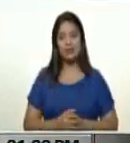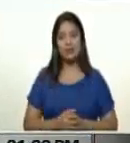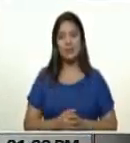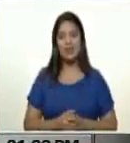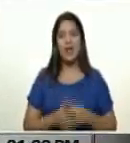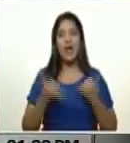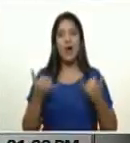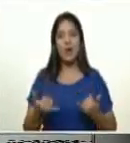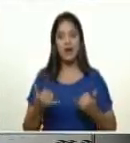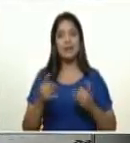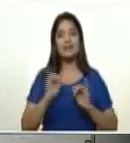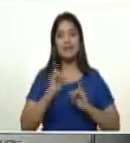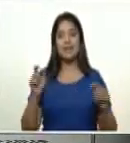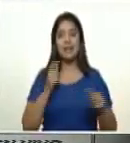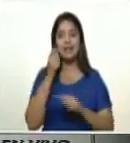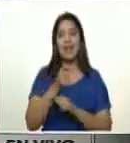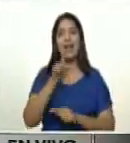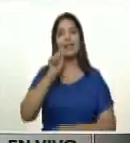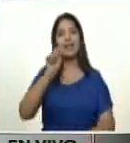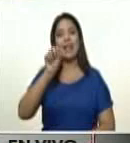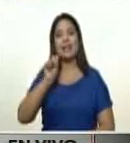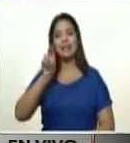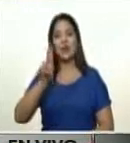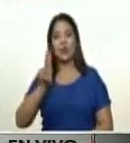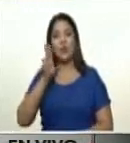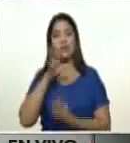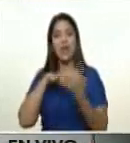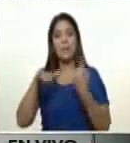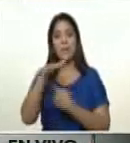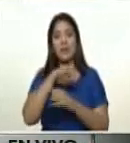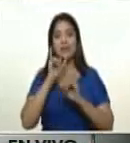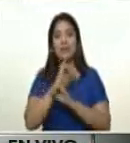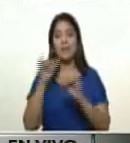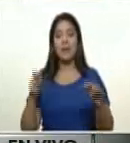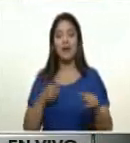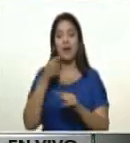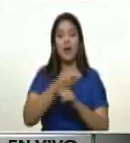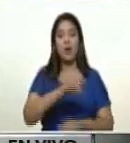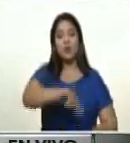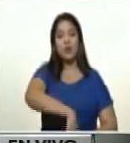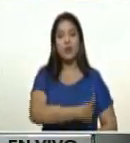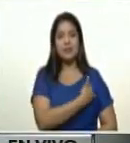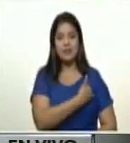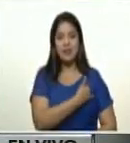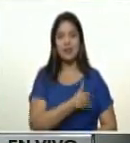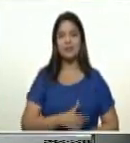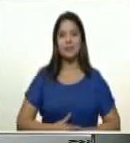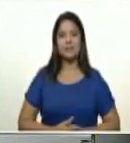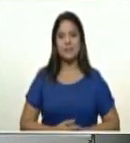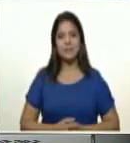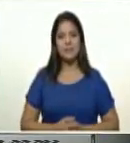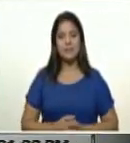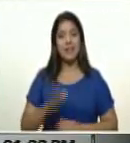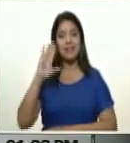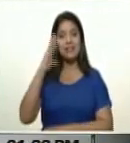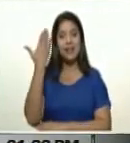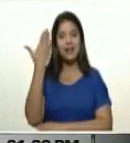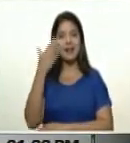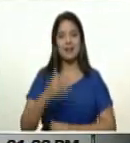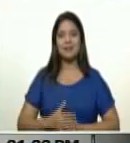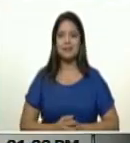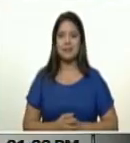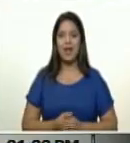Actualmente soy TCU en Sistemas de Calidad y Ambiente, egresada de la Universidad Politécnica Territorial de Lara, Andrés Eloy